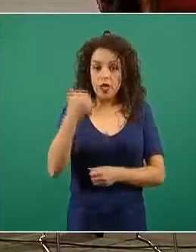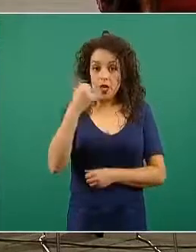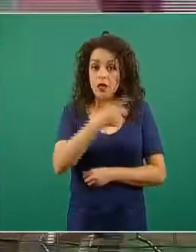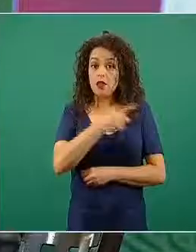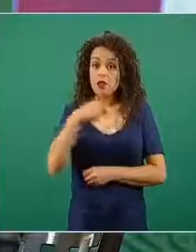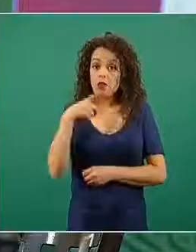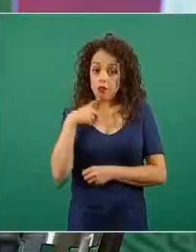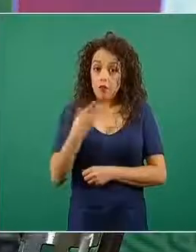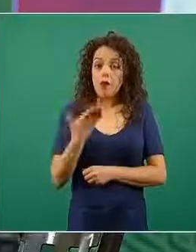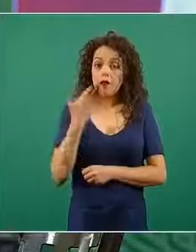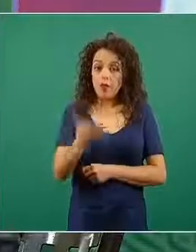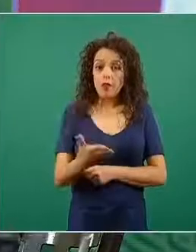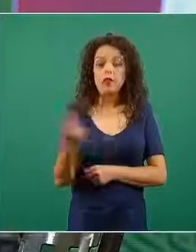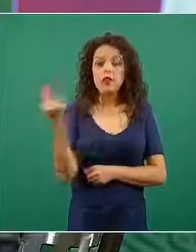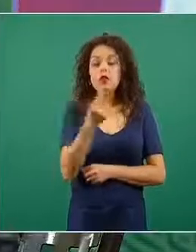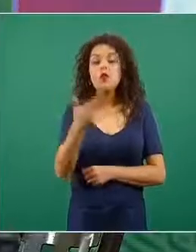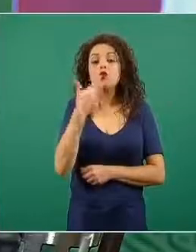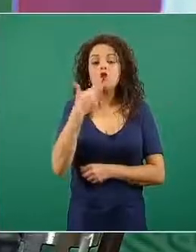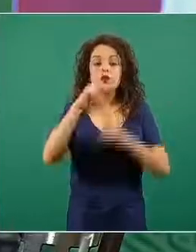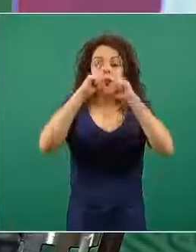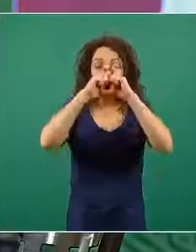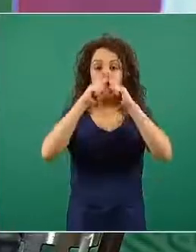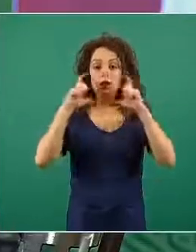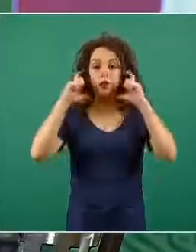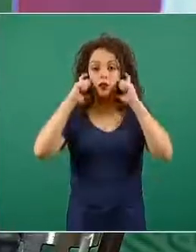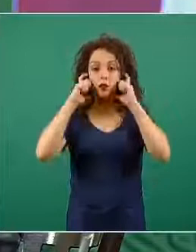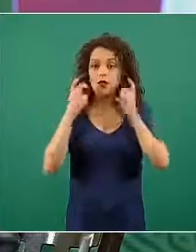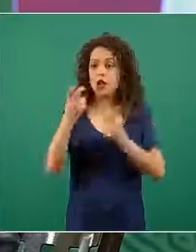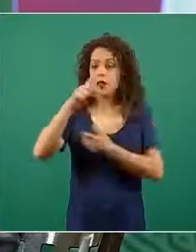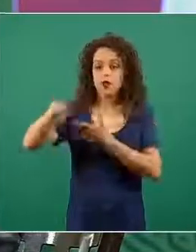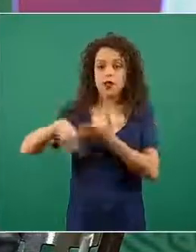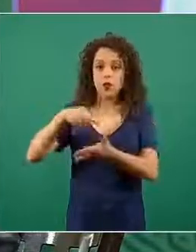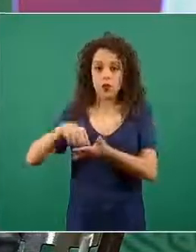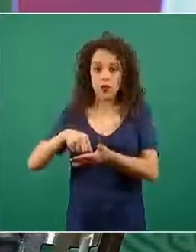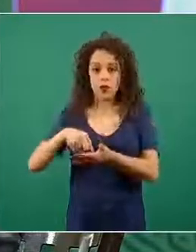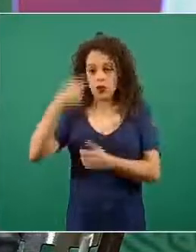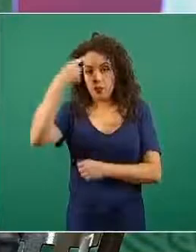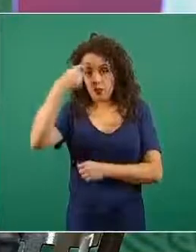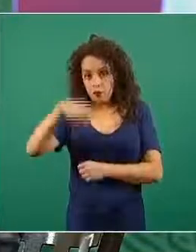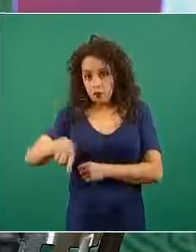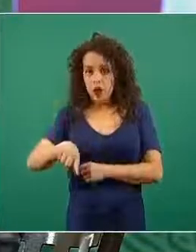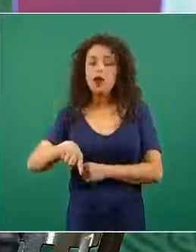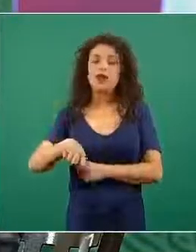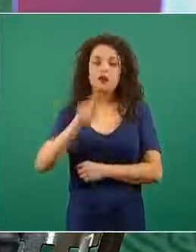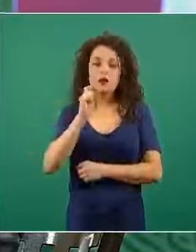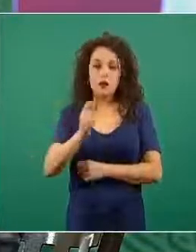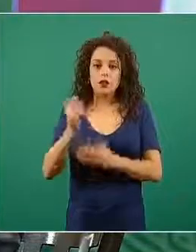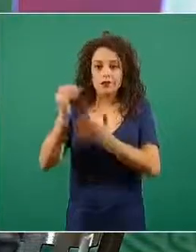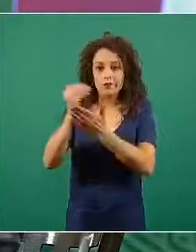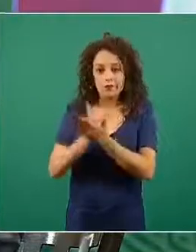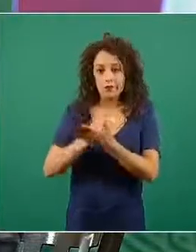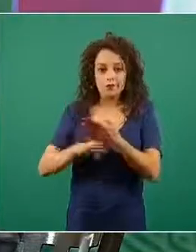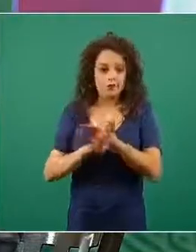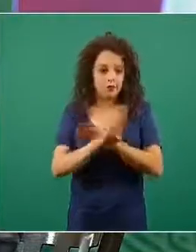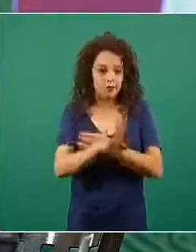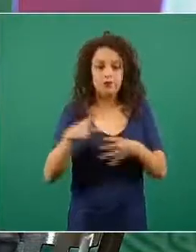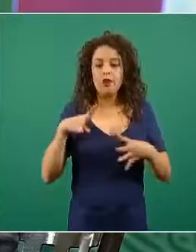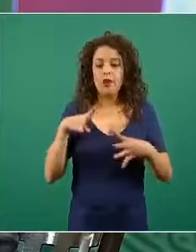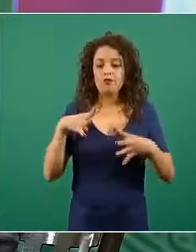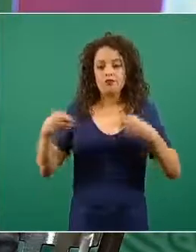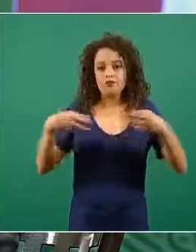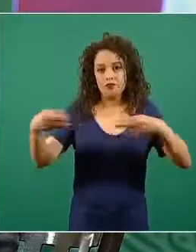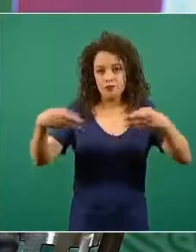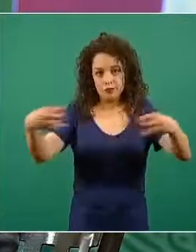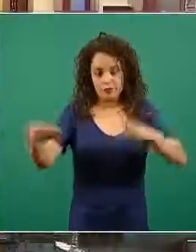del cubreboca en el espacio cerrado para mitigar en lo posible la probabilidad de que haya